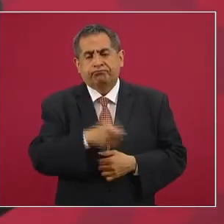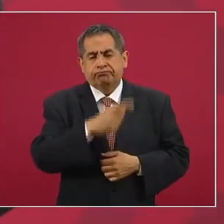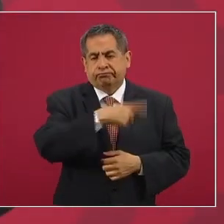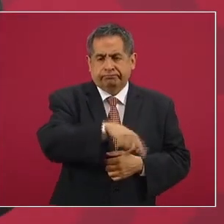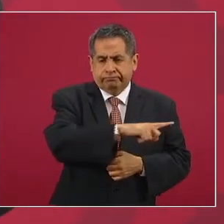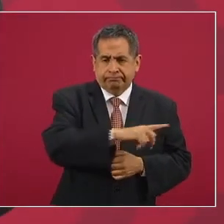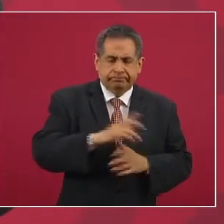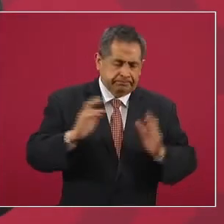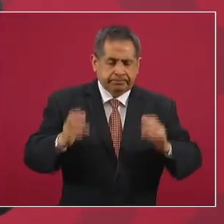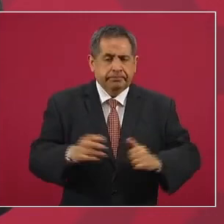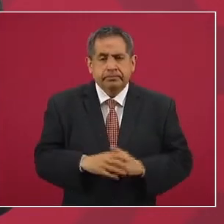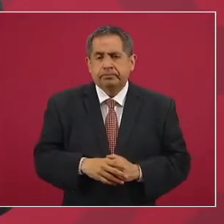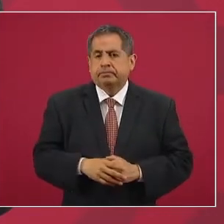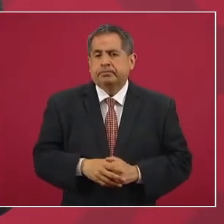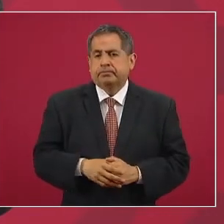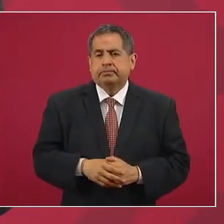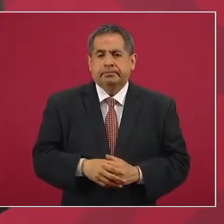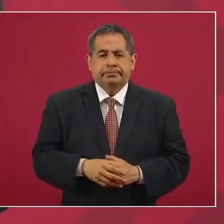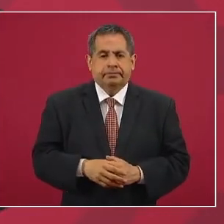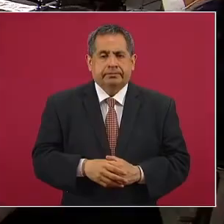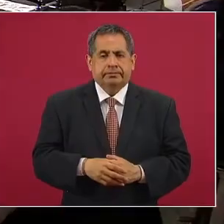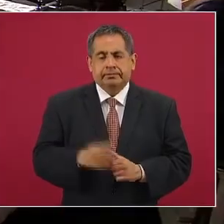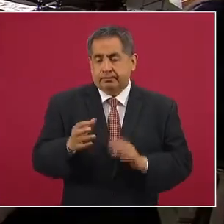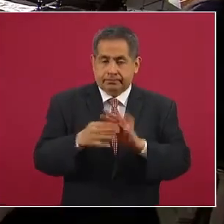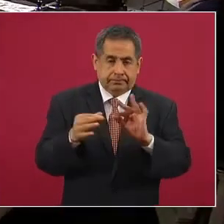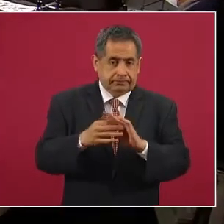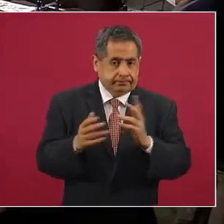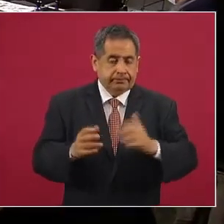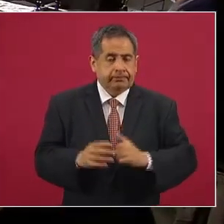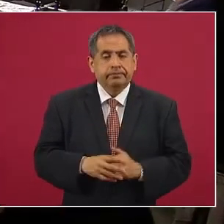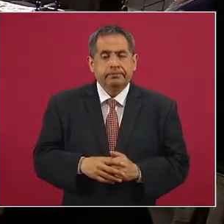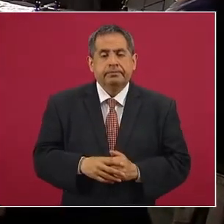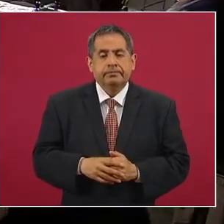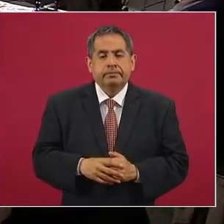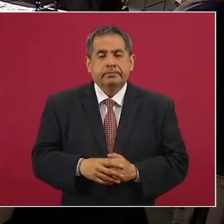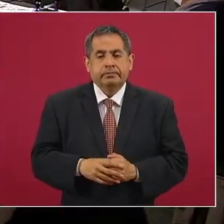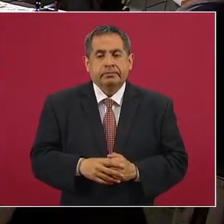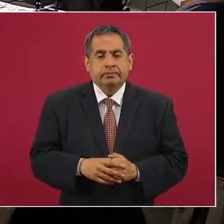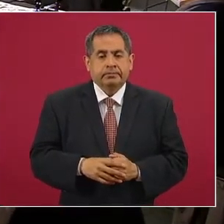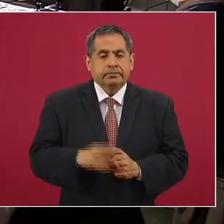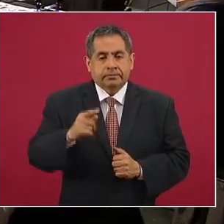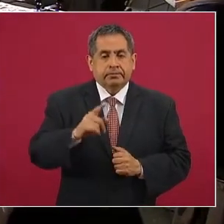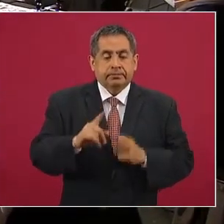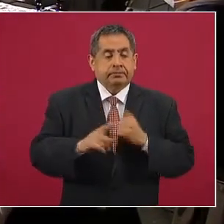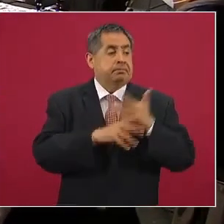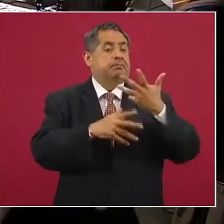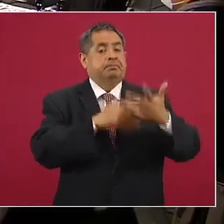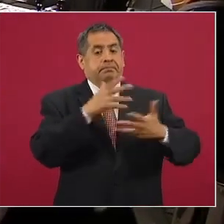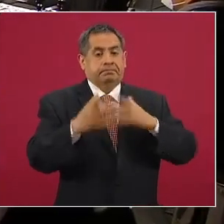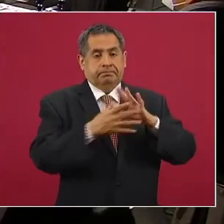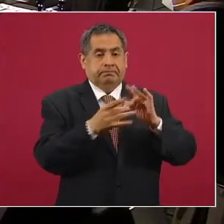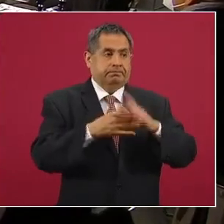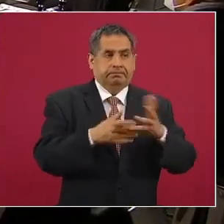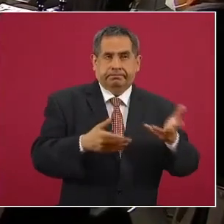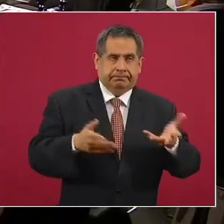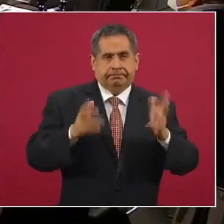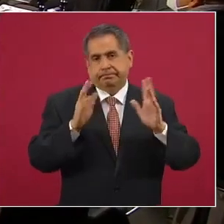los resultados. Todo esto pues alborota